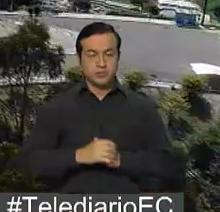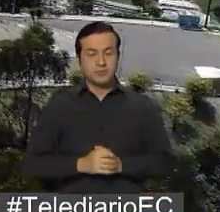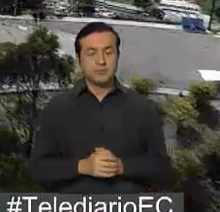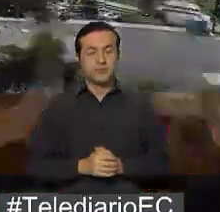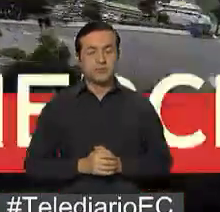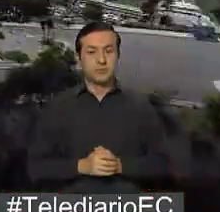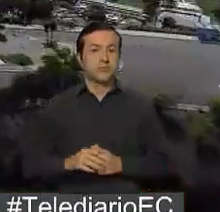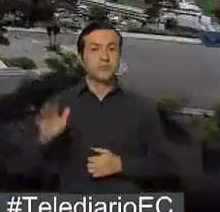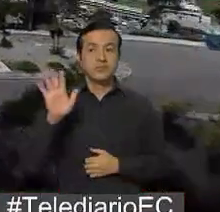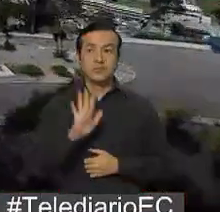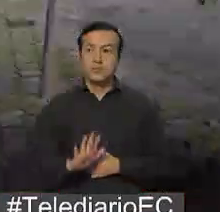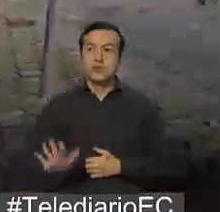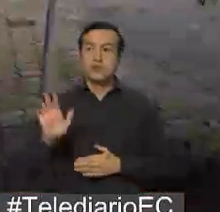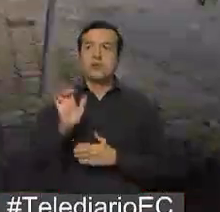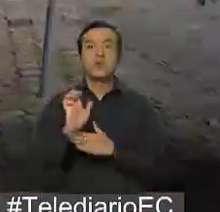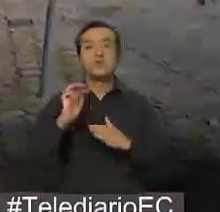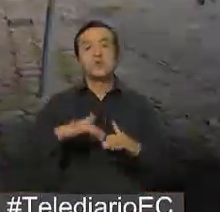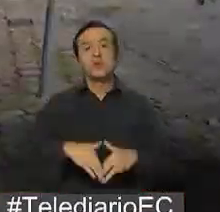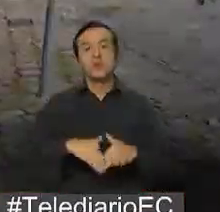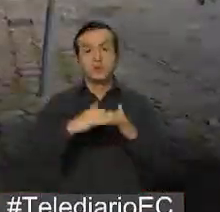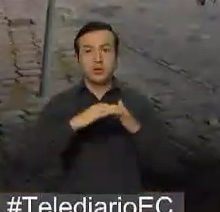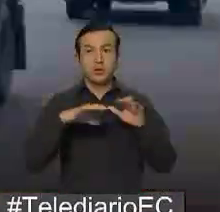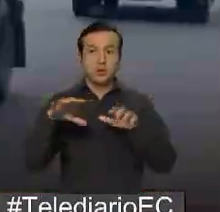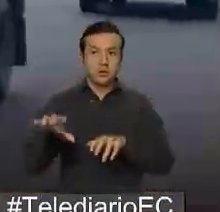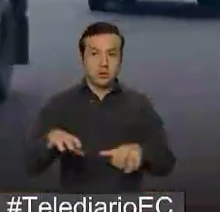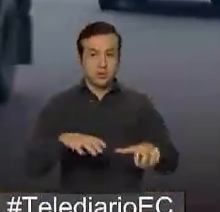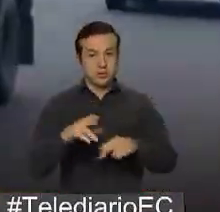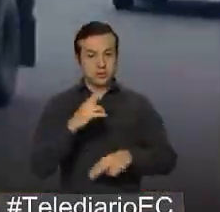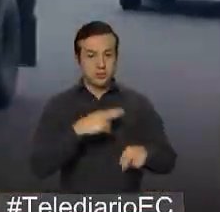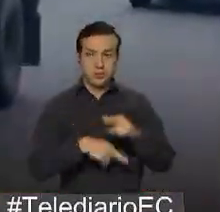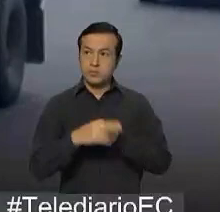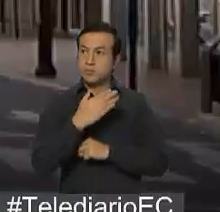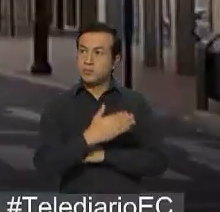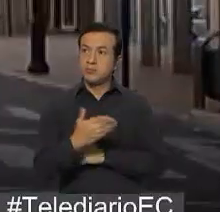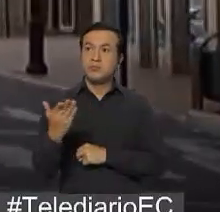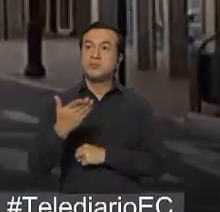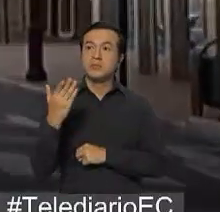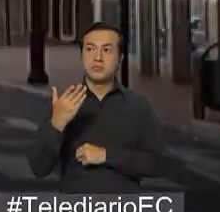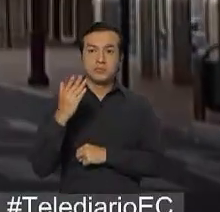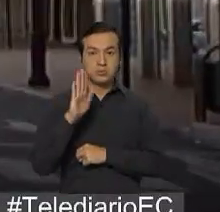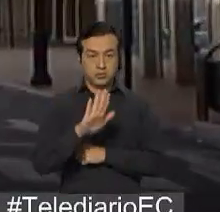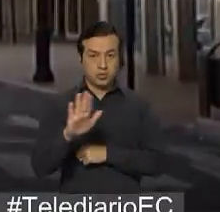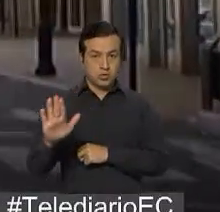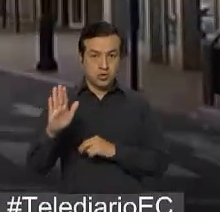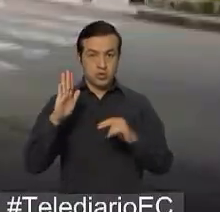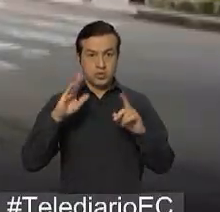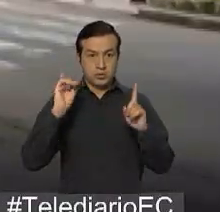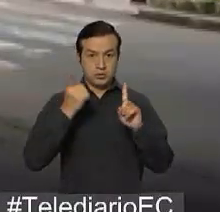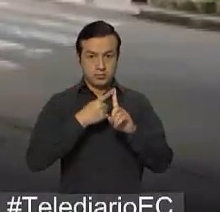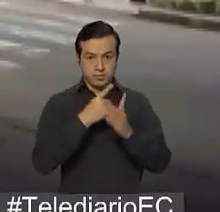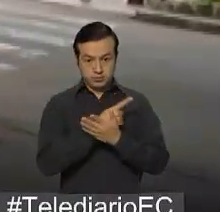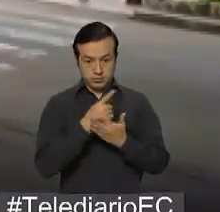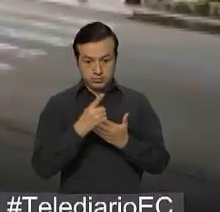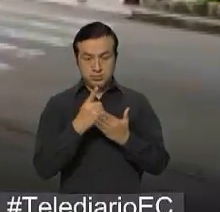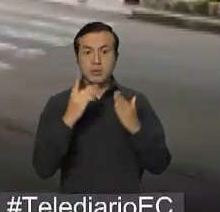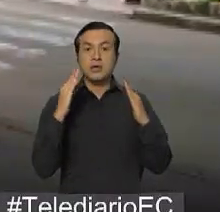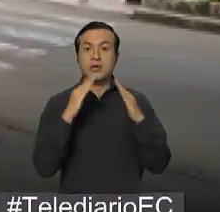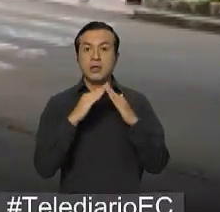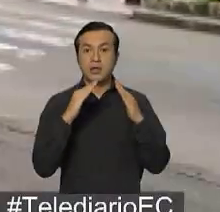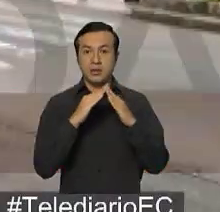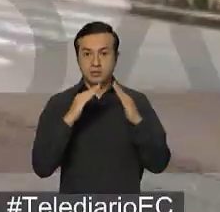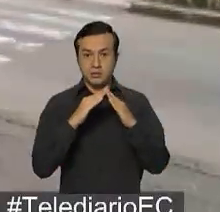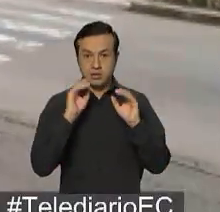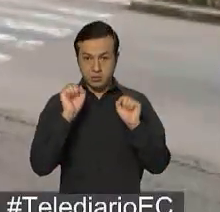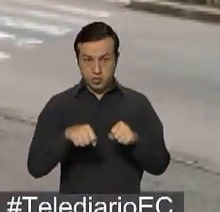a nivel nacional se reactivaron ciertas actividades comerciales con entrega a domicilio en la primera semana de distanciamiento